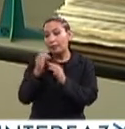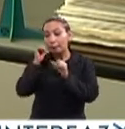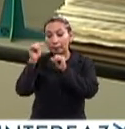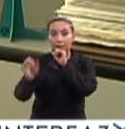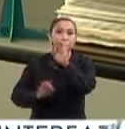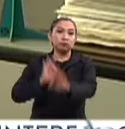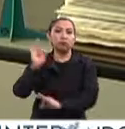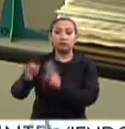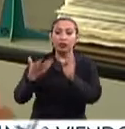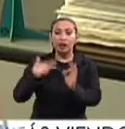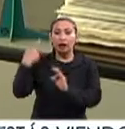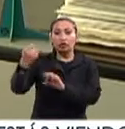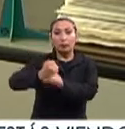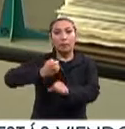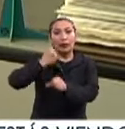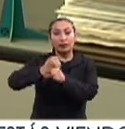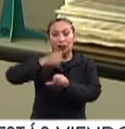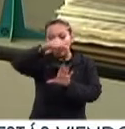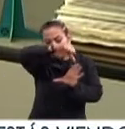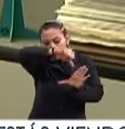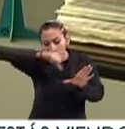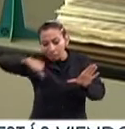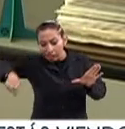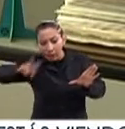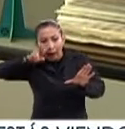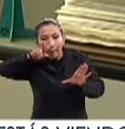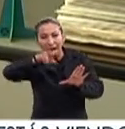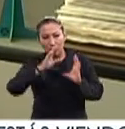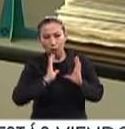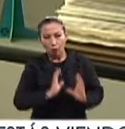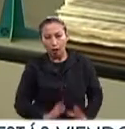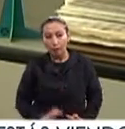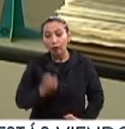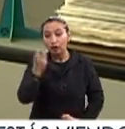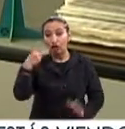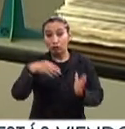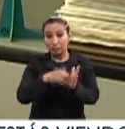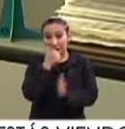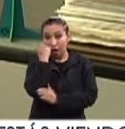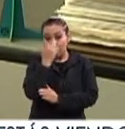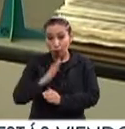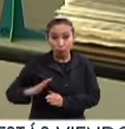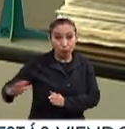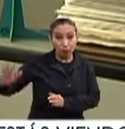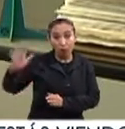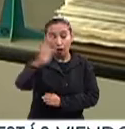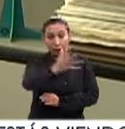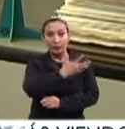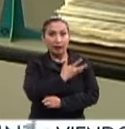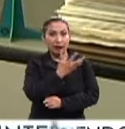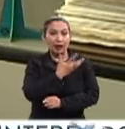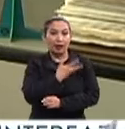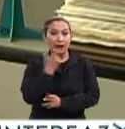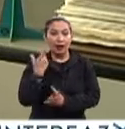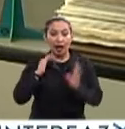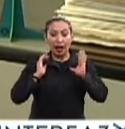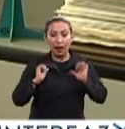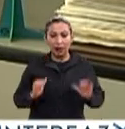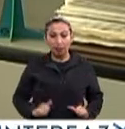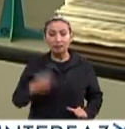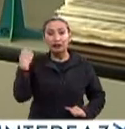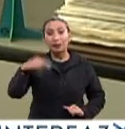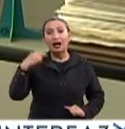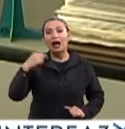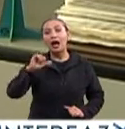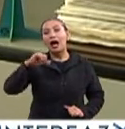atender porque llevan sus prácticas de disección. Entonces, esos 2,000 llevan la parte en anatomía, llevan una materia que